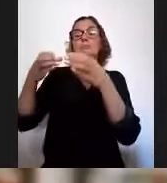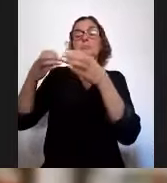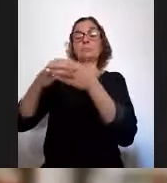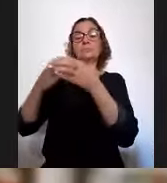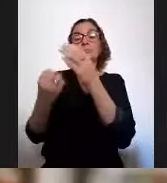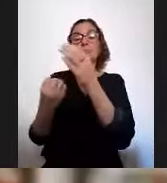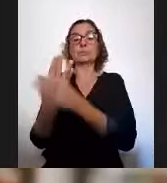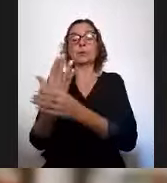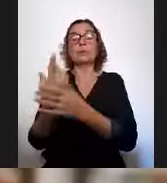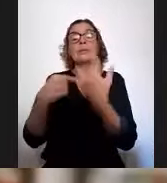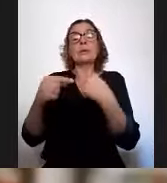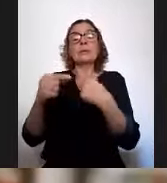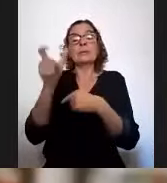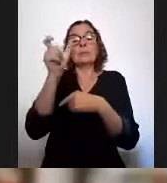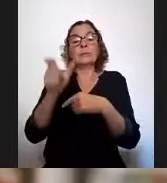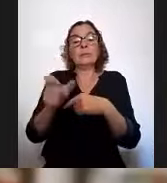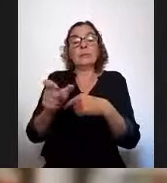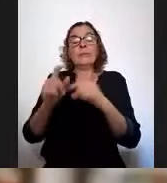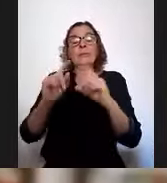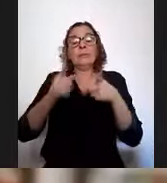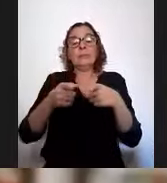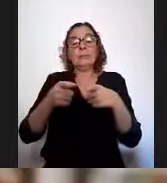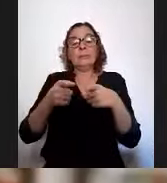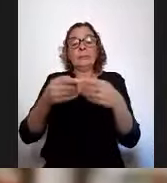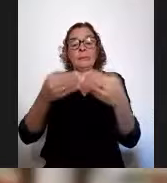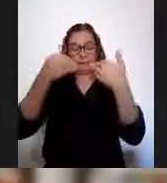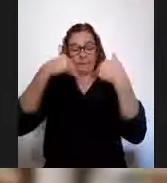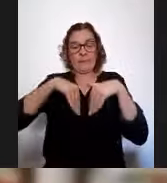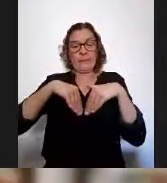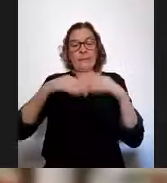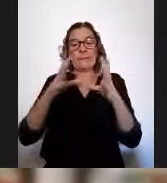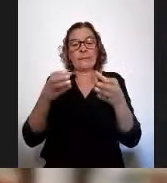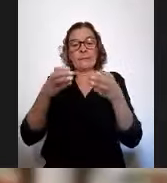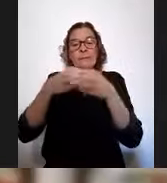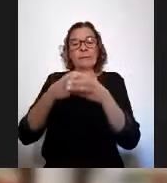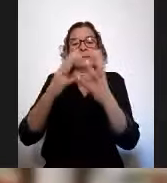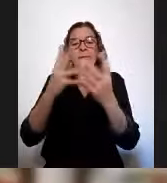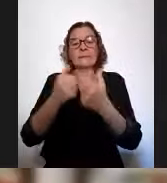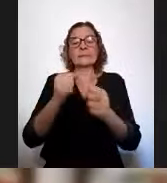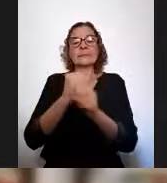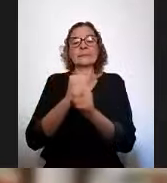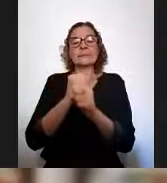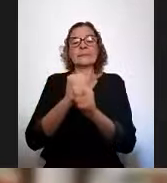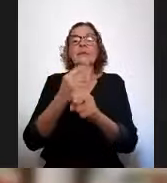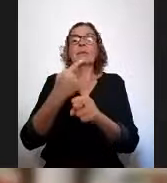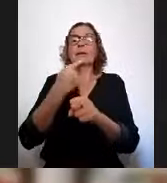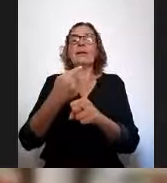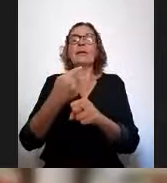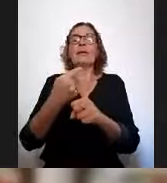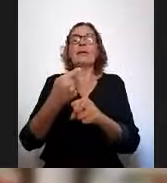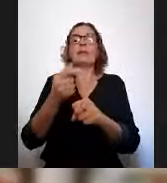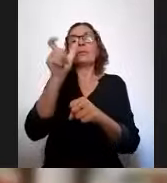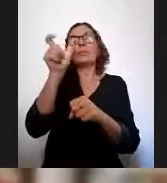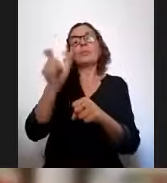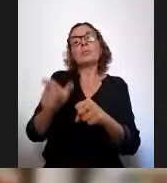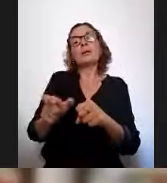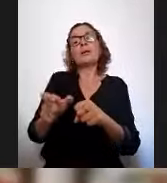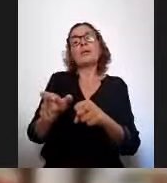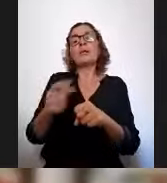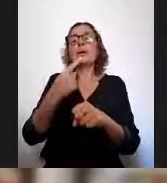ser una persona emprendedora dentro de la organización en que trabaja. Es decir, es una persona que va